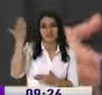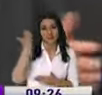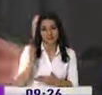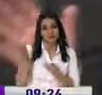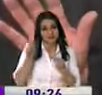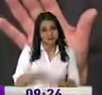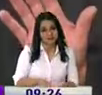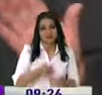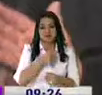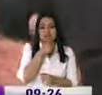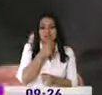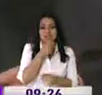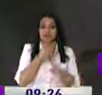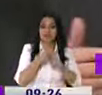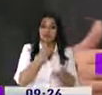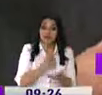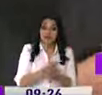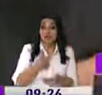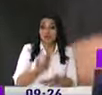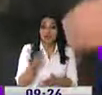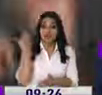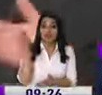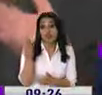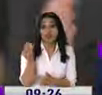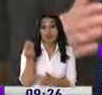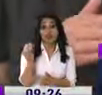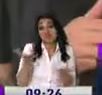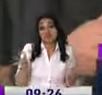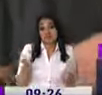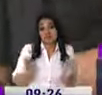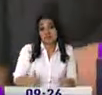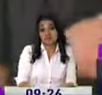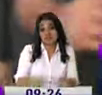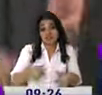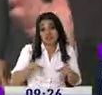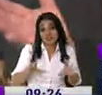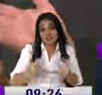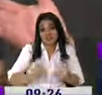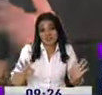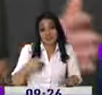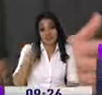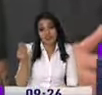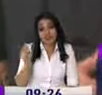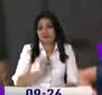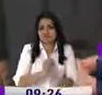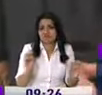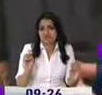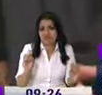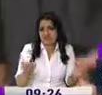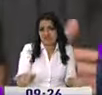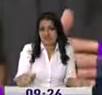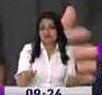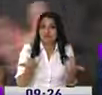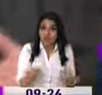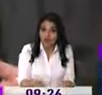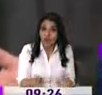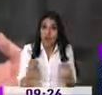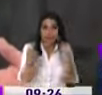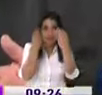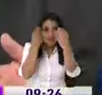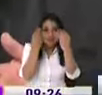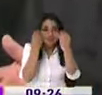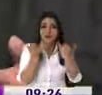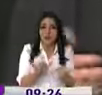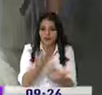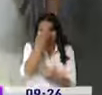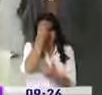mandado a la vejez, porque no tuvimos la suerte nosotros en nuestro tiempo de tener la educación que hay